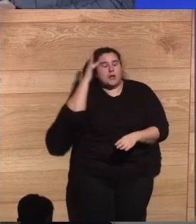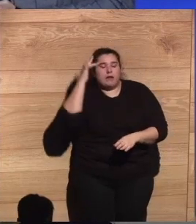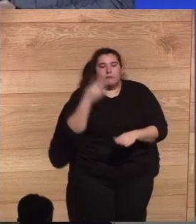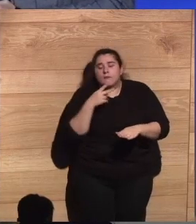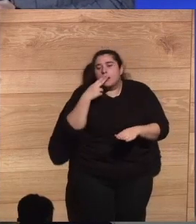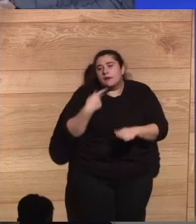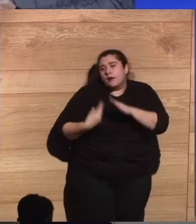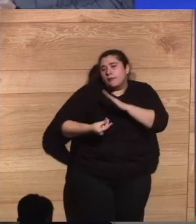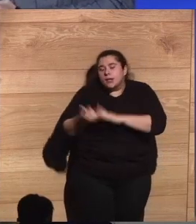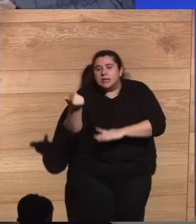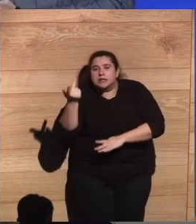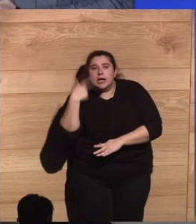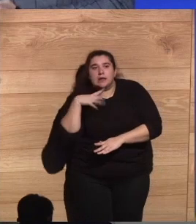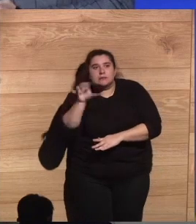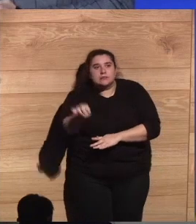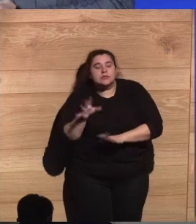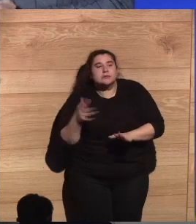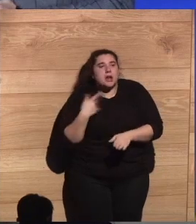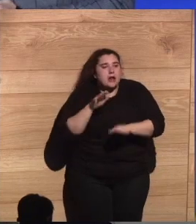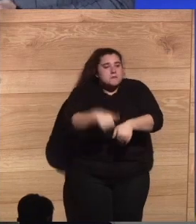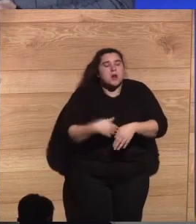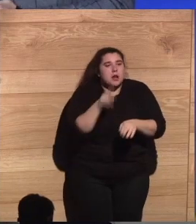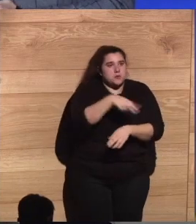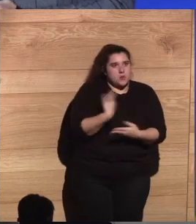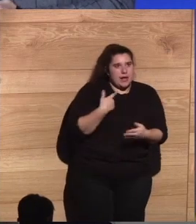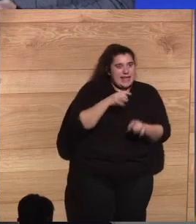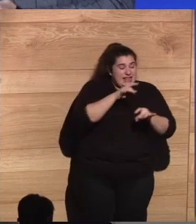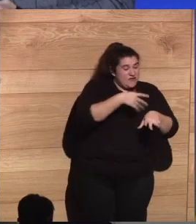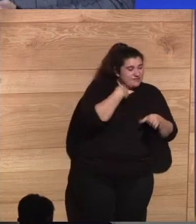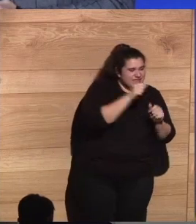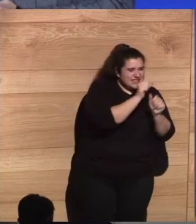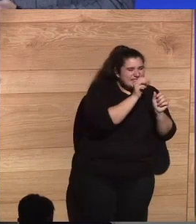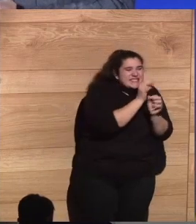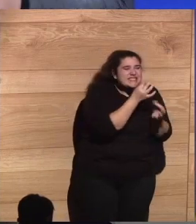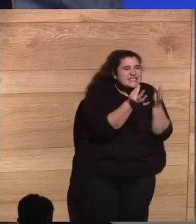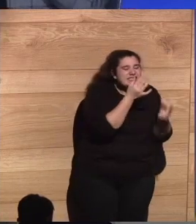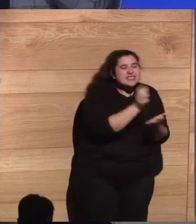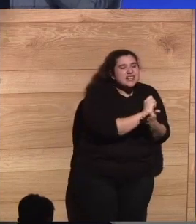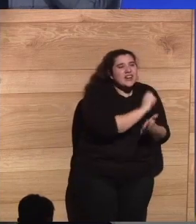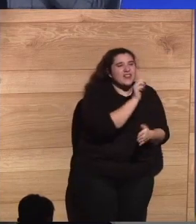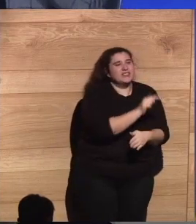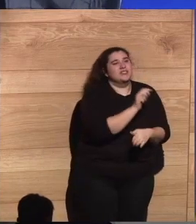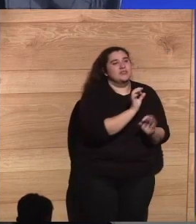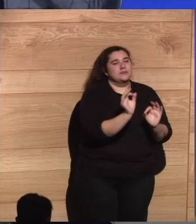luego nunca hubiera vuelto, y está tal y como la dejó. No es exactamente así. Se encargaron amigos de